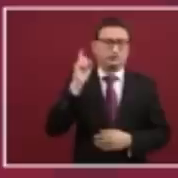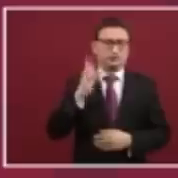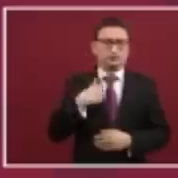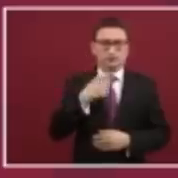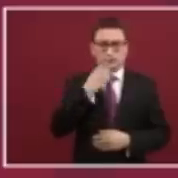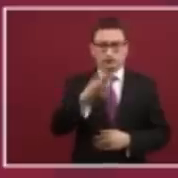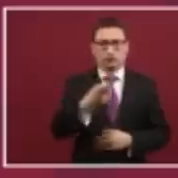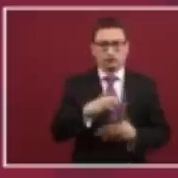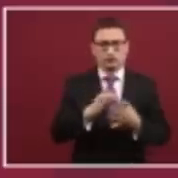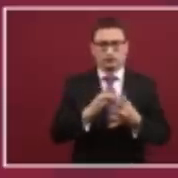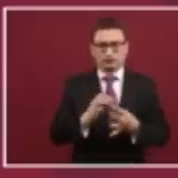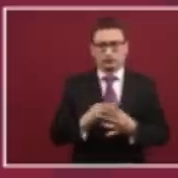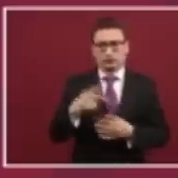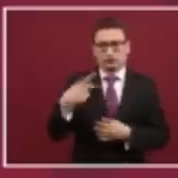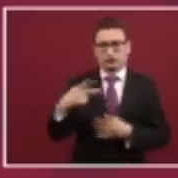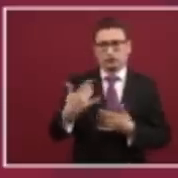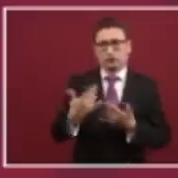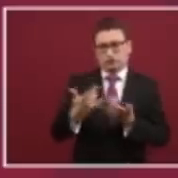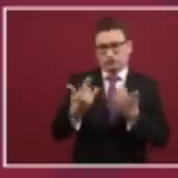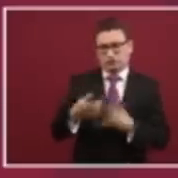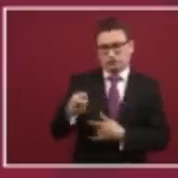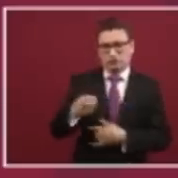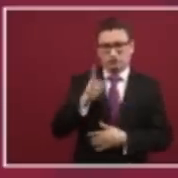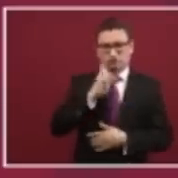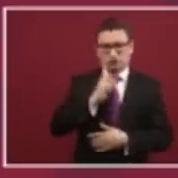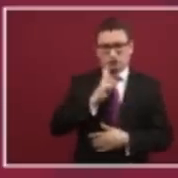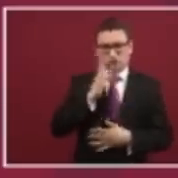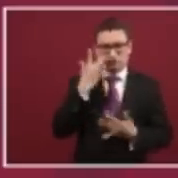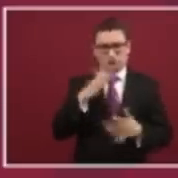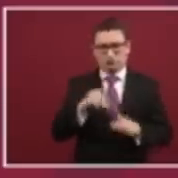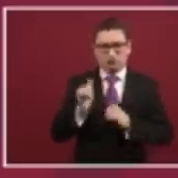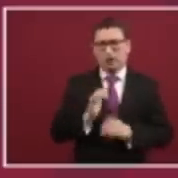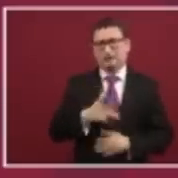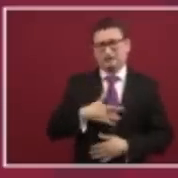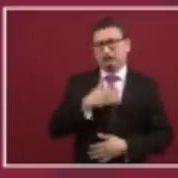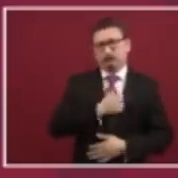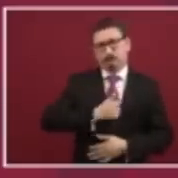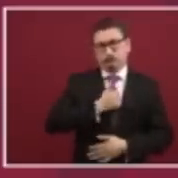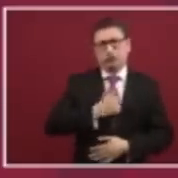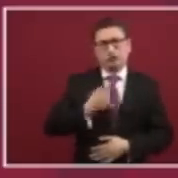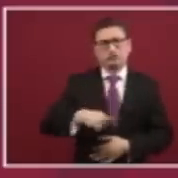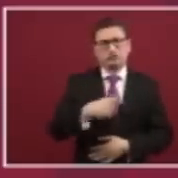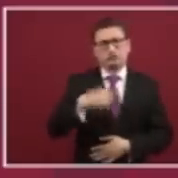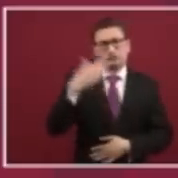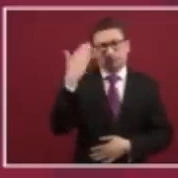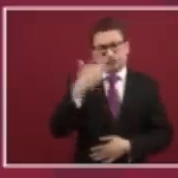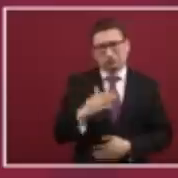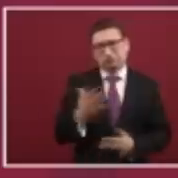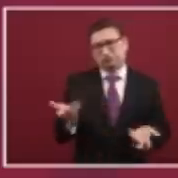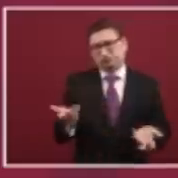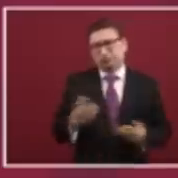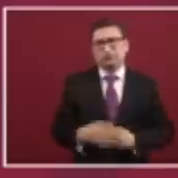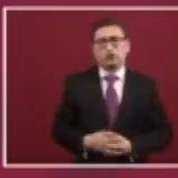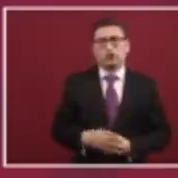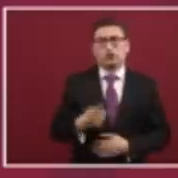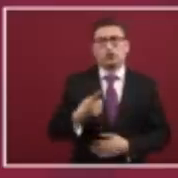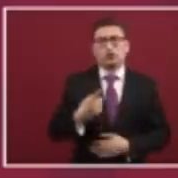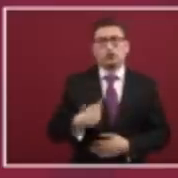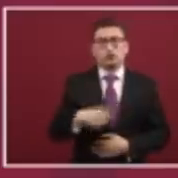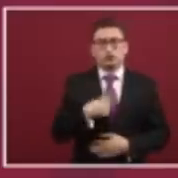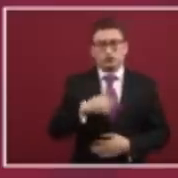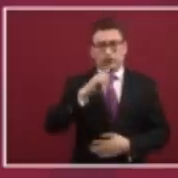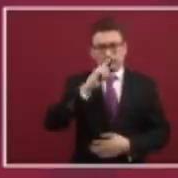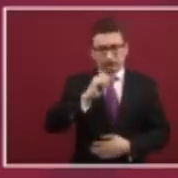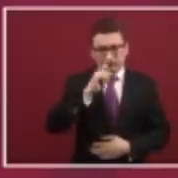un caso lamentable. Nosotros no tenemos derecho a